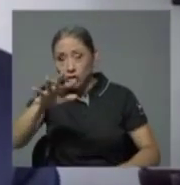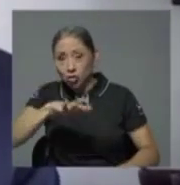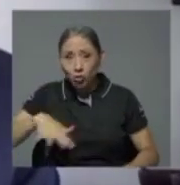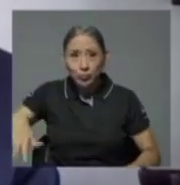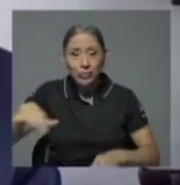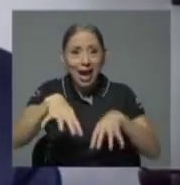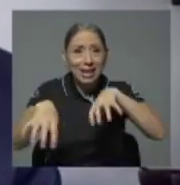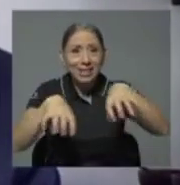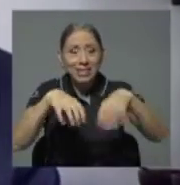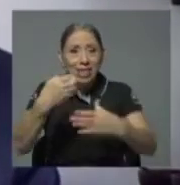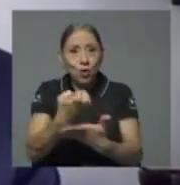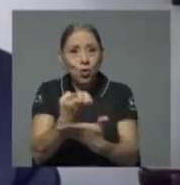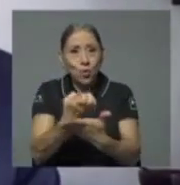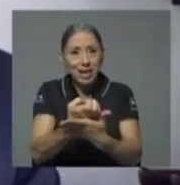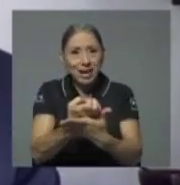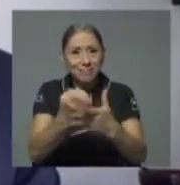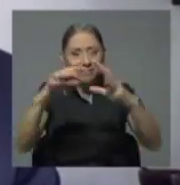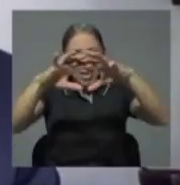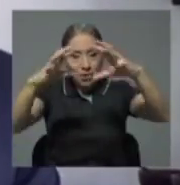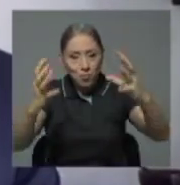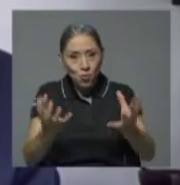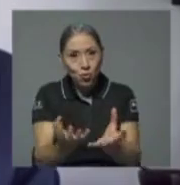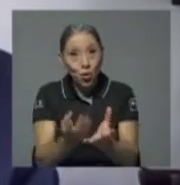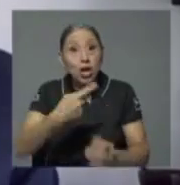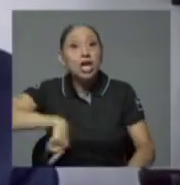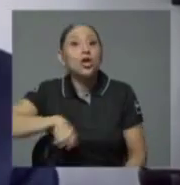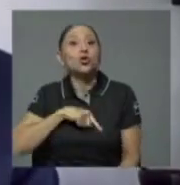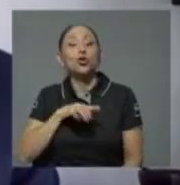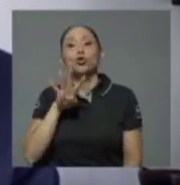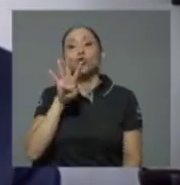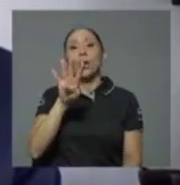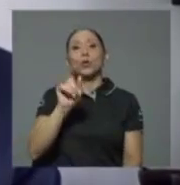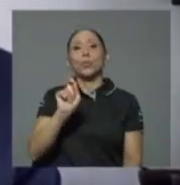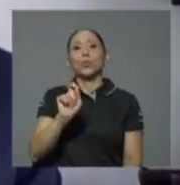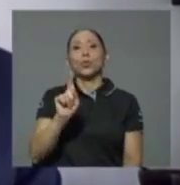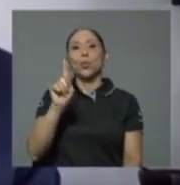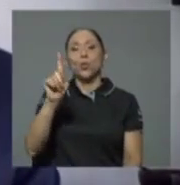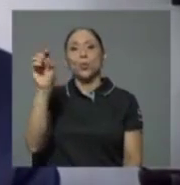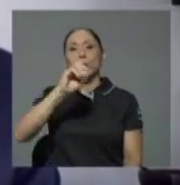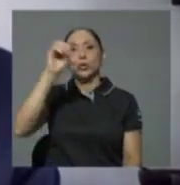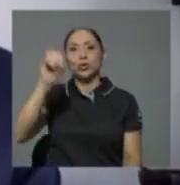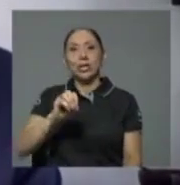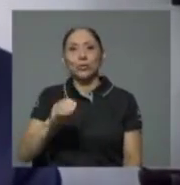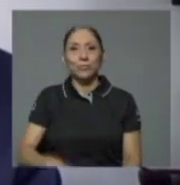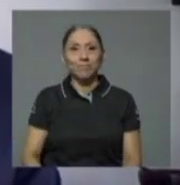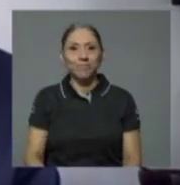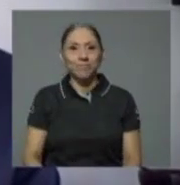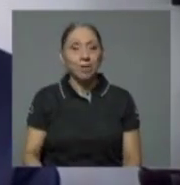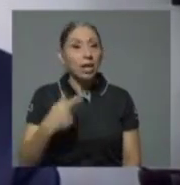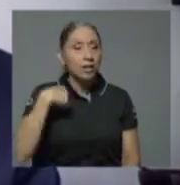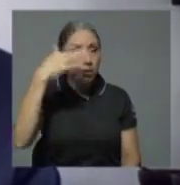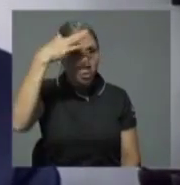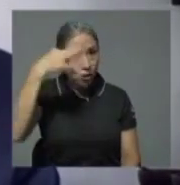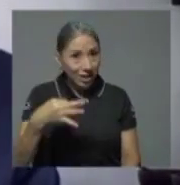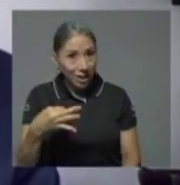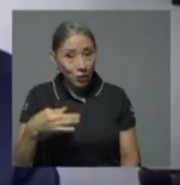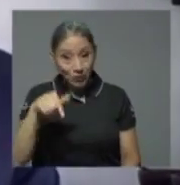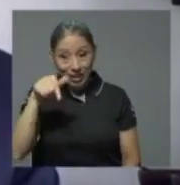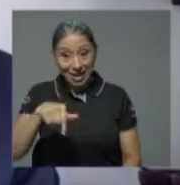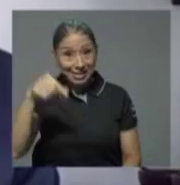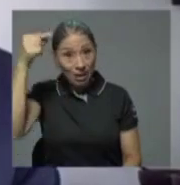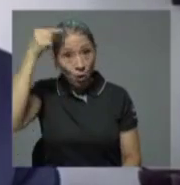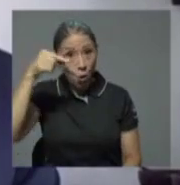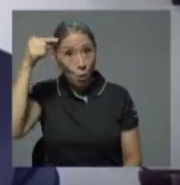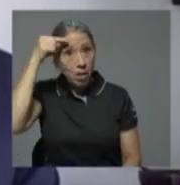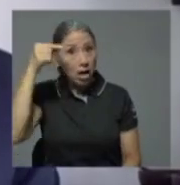actividad económica, y nosotros caímos 4,1%. Este gobierno, creo yo, con buen tino, se